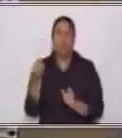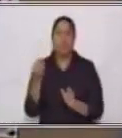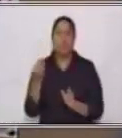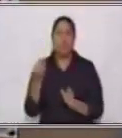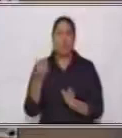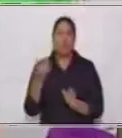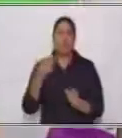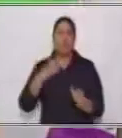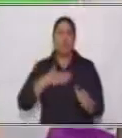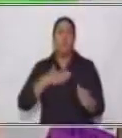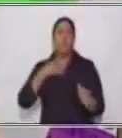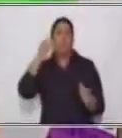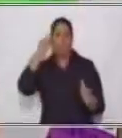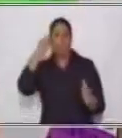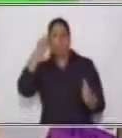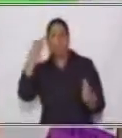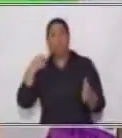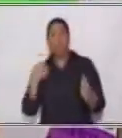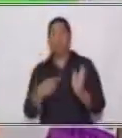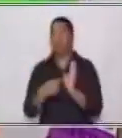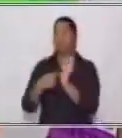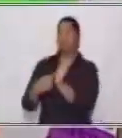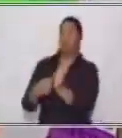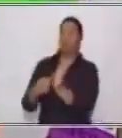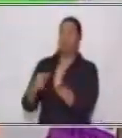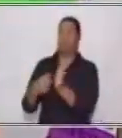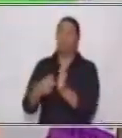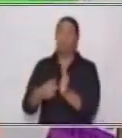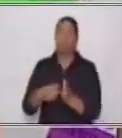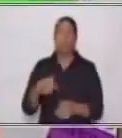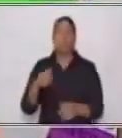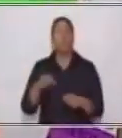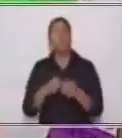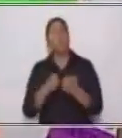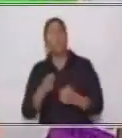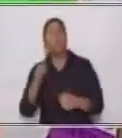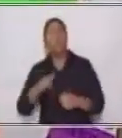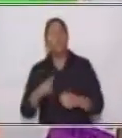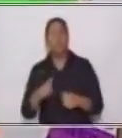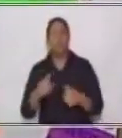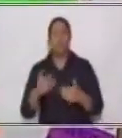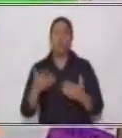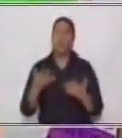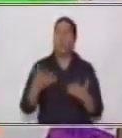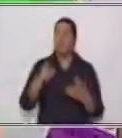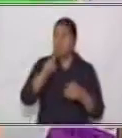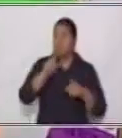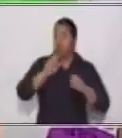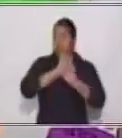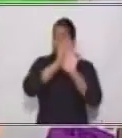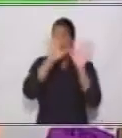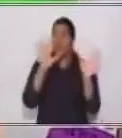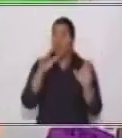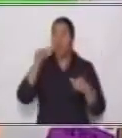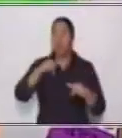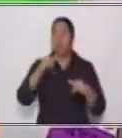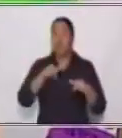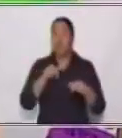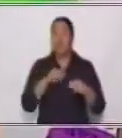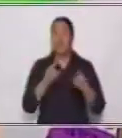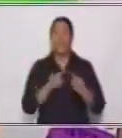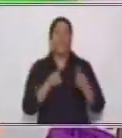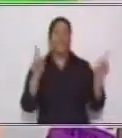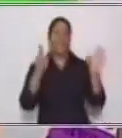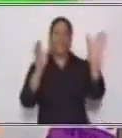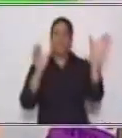presentó. Entonces ahora creo que ya tienes un poco más claro acerca de qué es un resumen y una